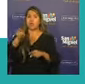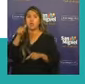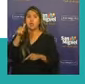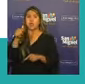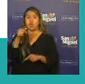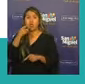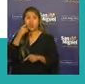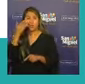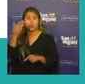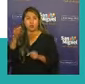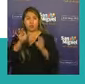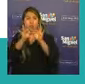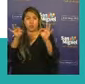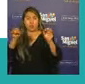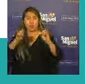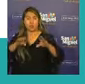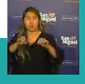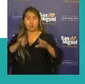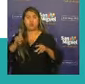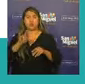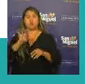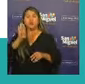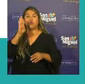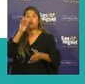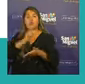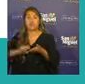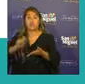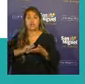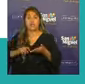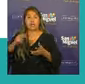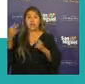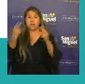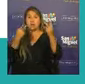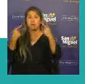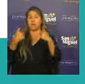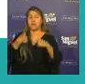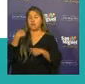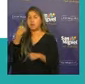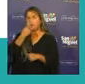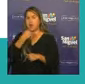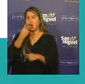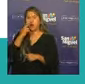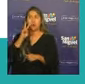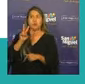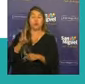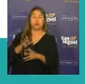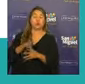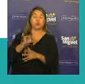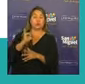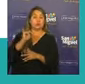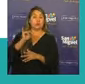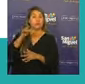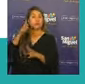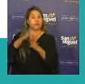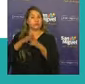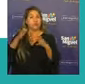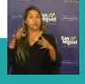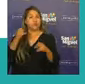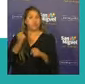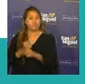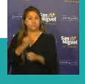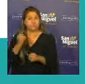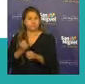educación, la subsecretaria y la secretaria me miran con una cara de, sí, mucho, mucho trabajo, pero